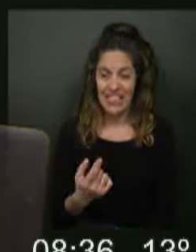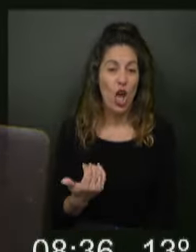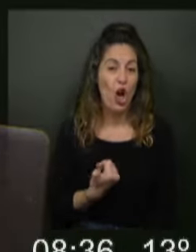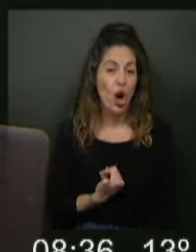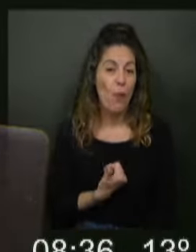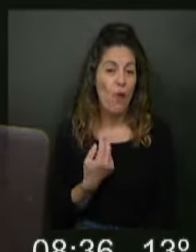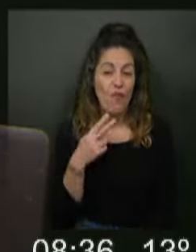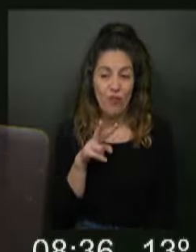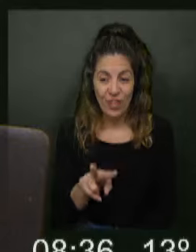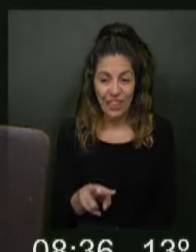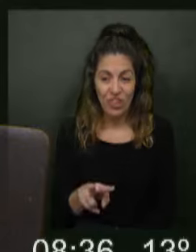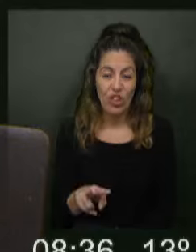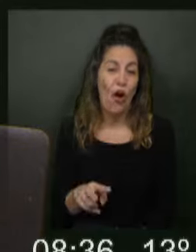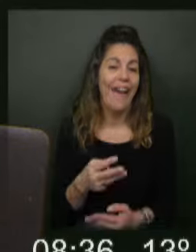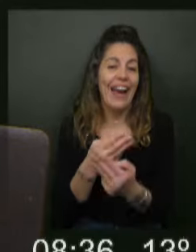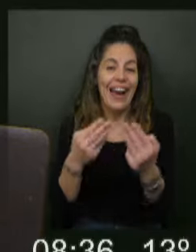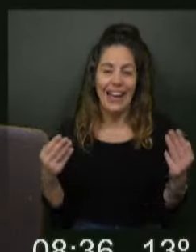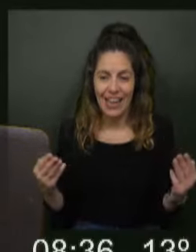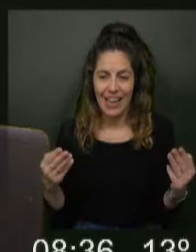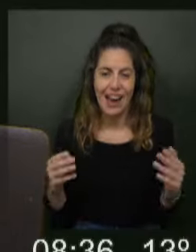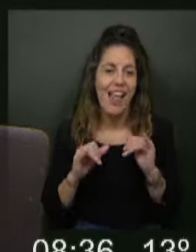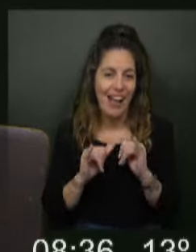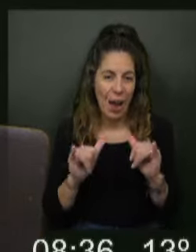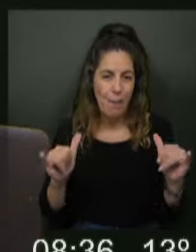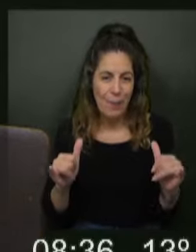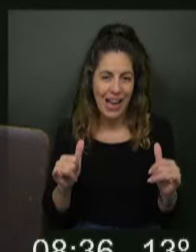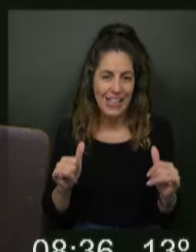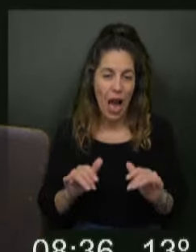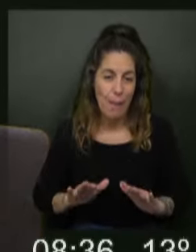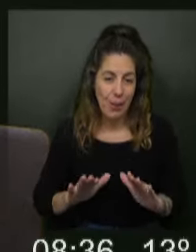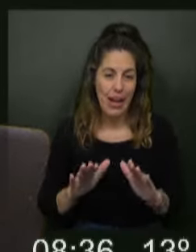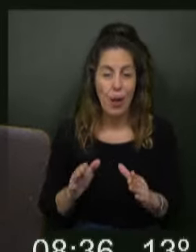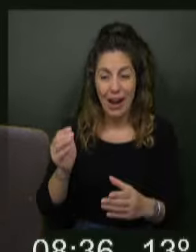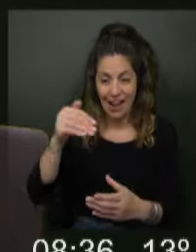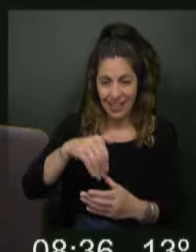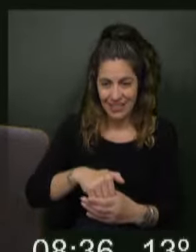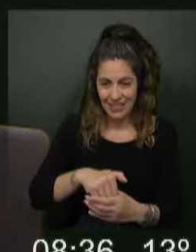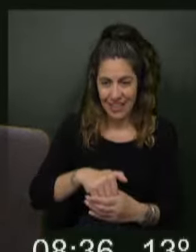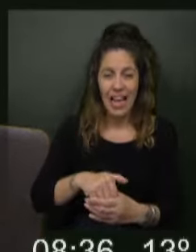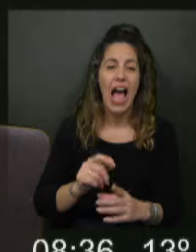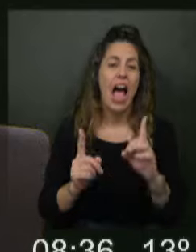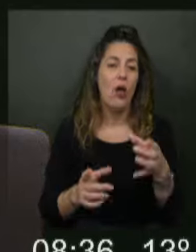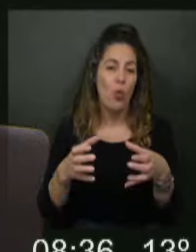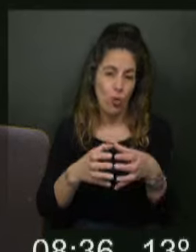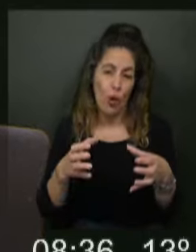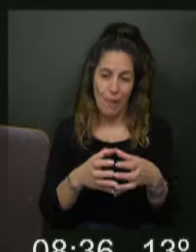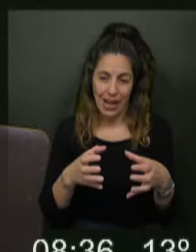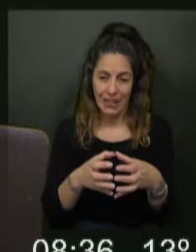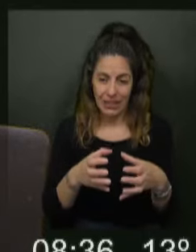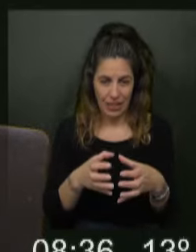estamos viendo por lo menos a grandes rasgos lo que es la campaña hacia las internas que hay algunos partidos que la tienen bastante